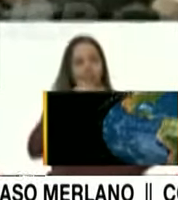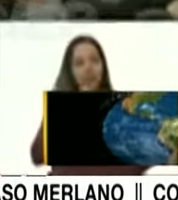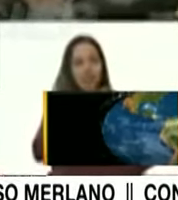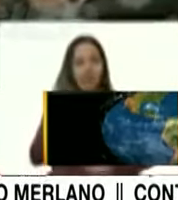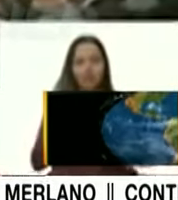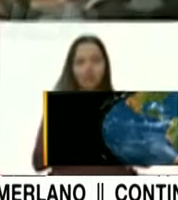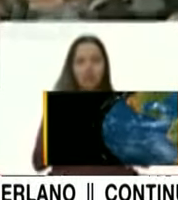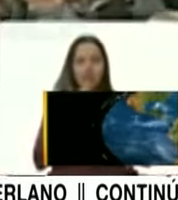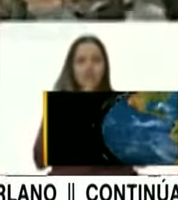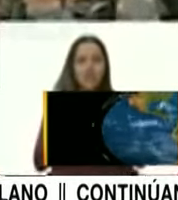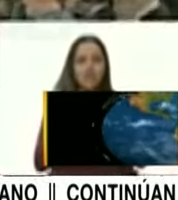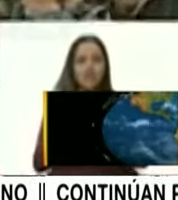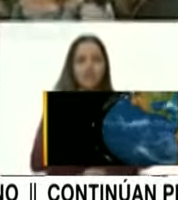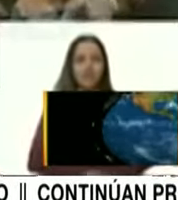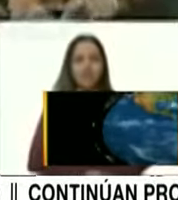gracias.